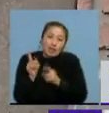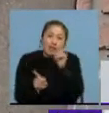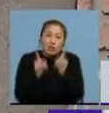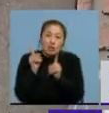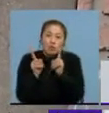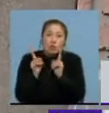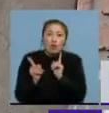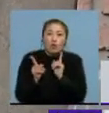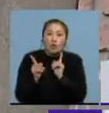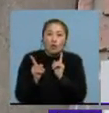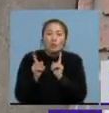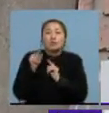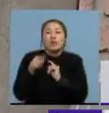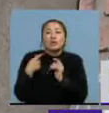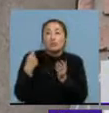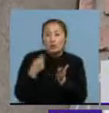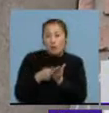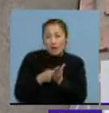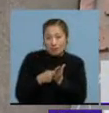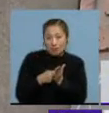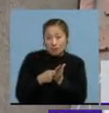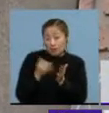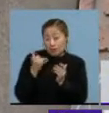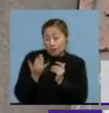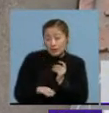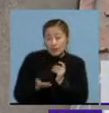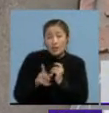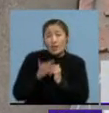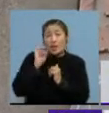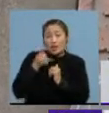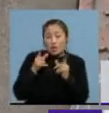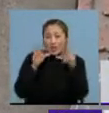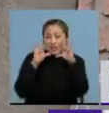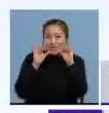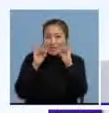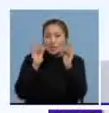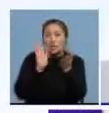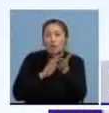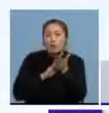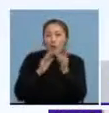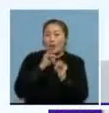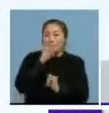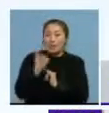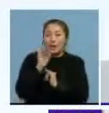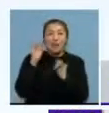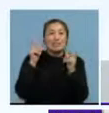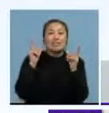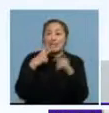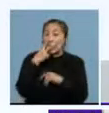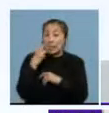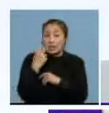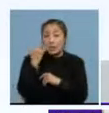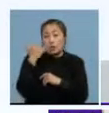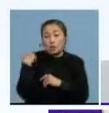que la cobrabilidad de agua sea mayor la parte que más complicada es la de energía precisamente energía nosotros tenemos